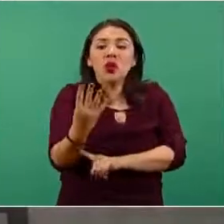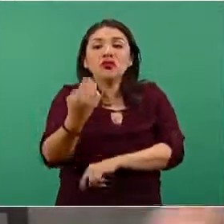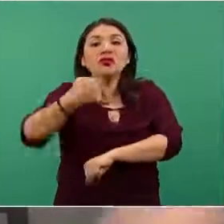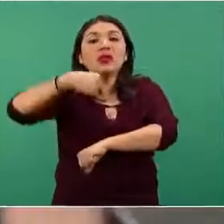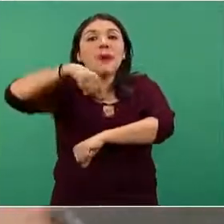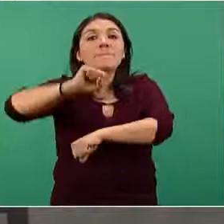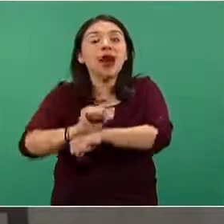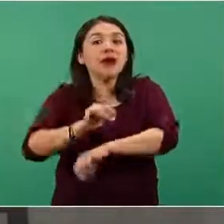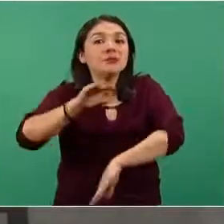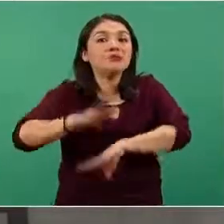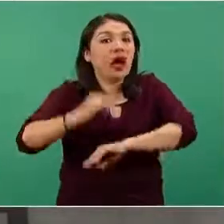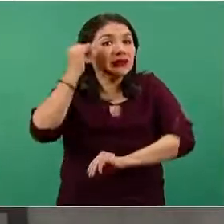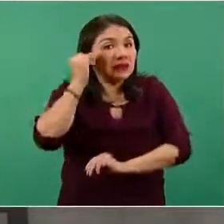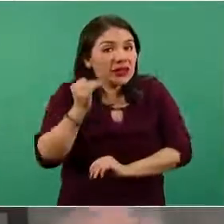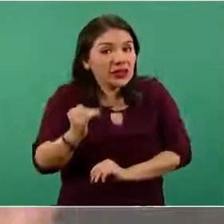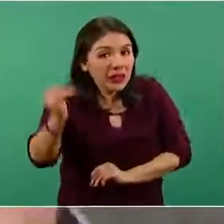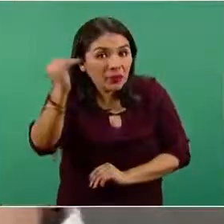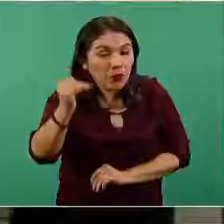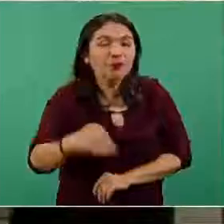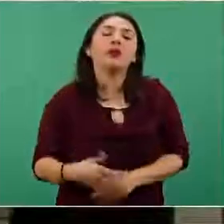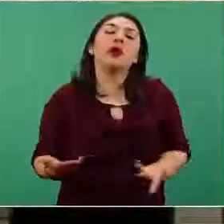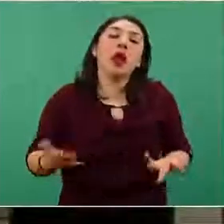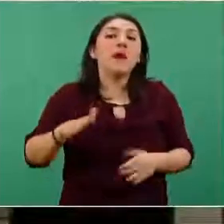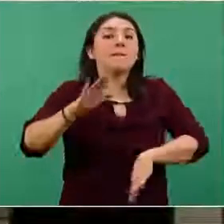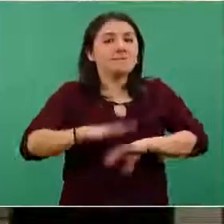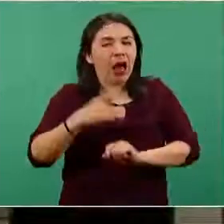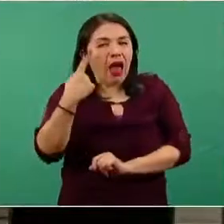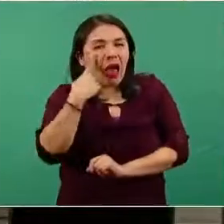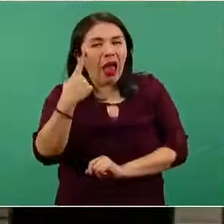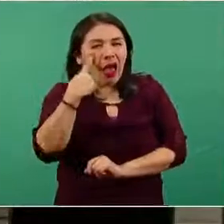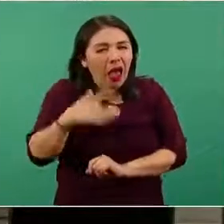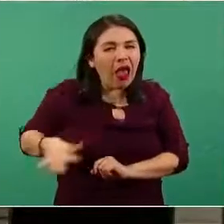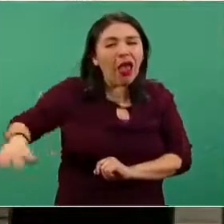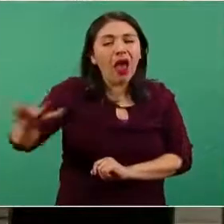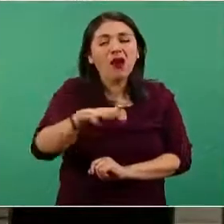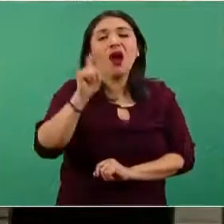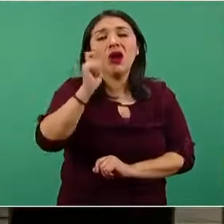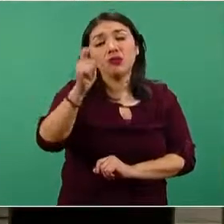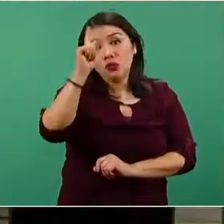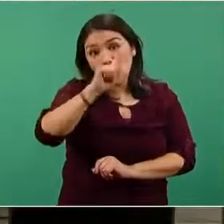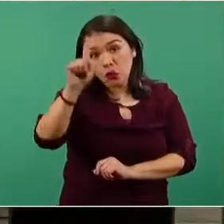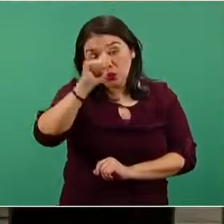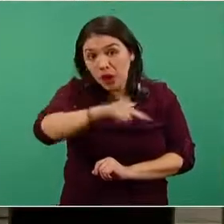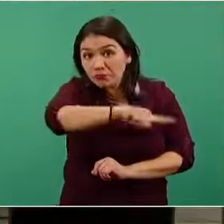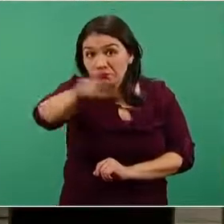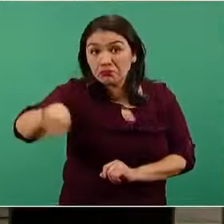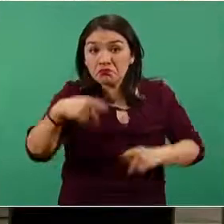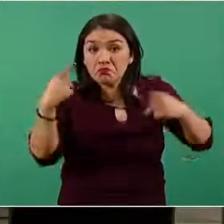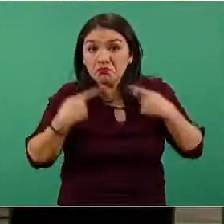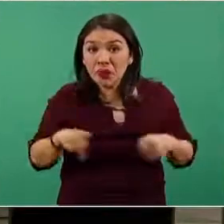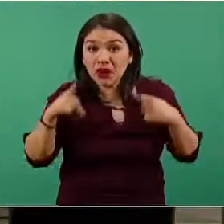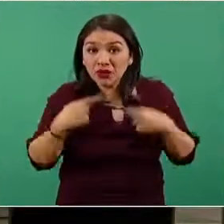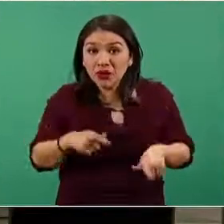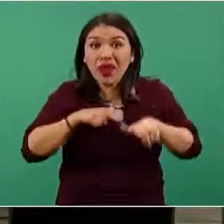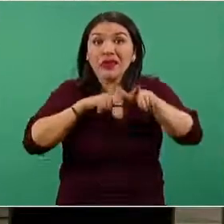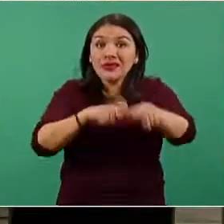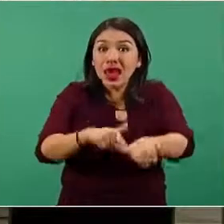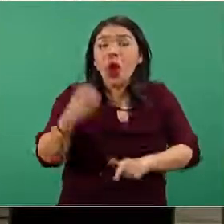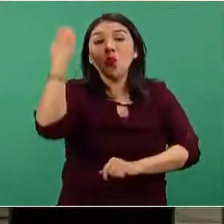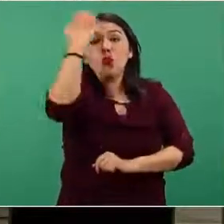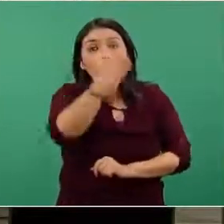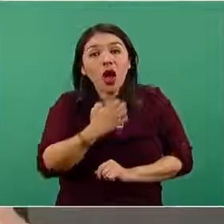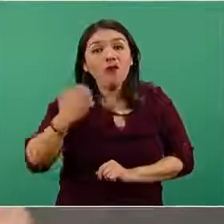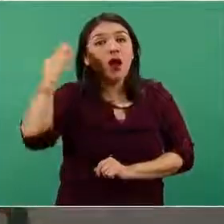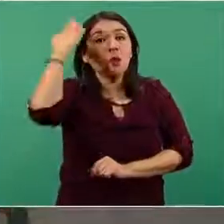semanas. Y en general, en términos generales, se recomienda que las personas ya no se sigan haciendo